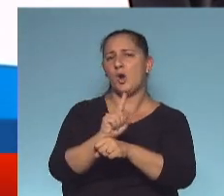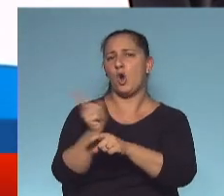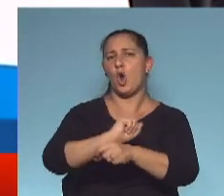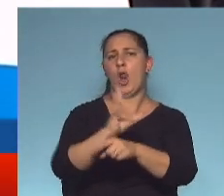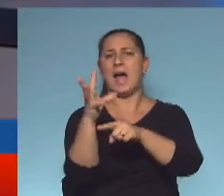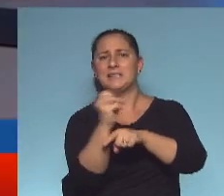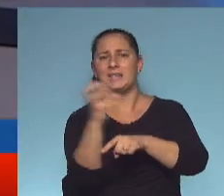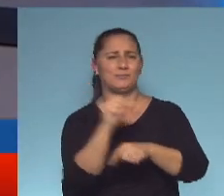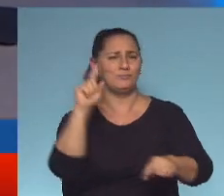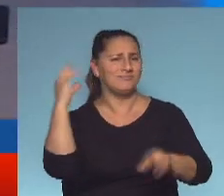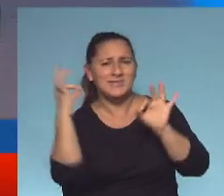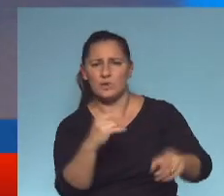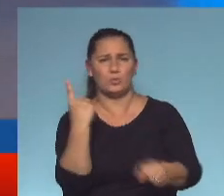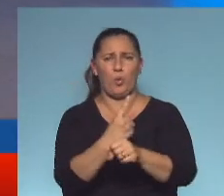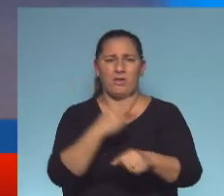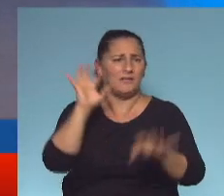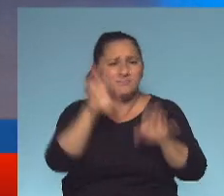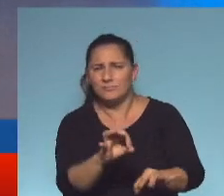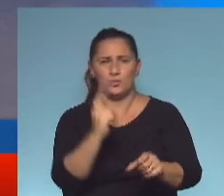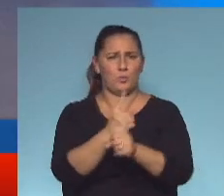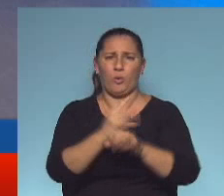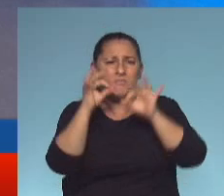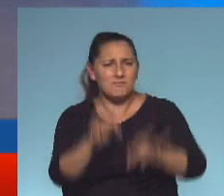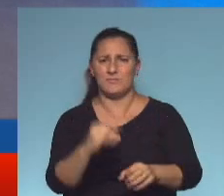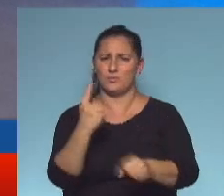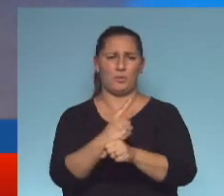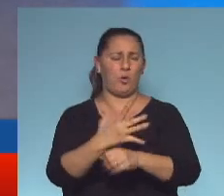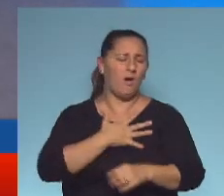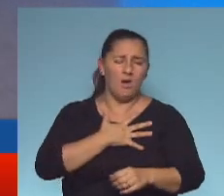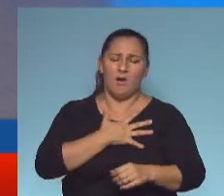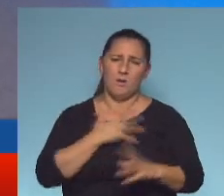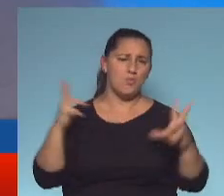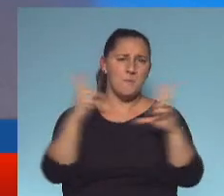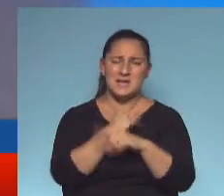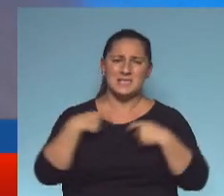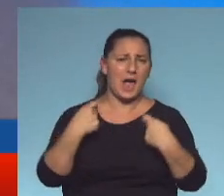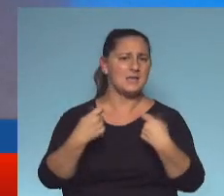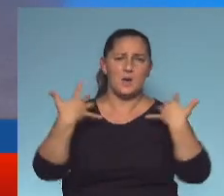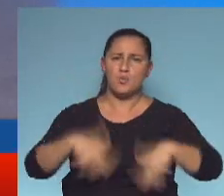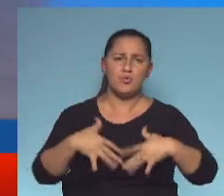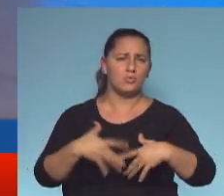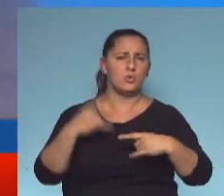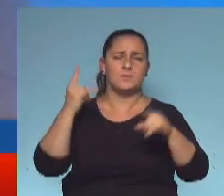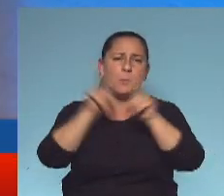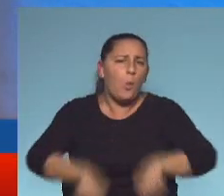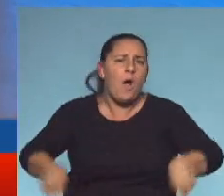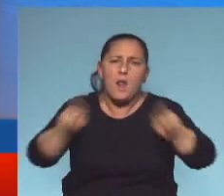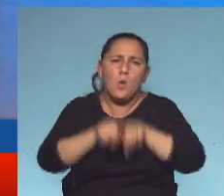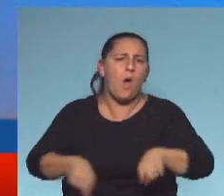morder. Es muy desgastante, es una pelea inconmensurable.